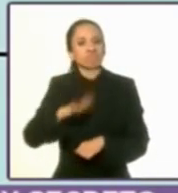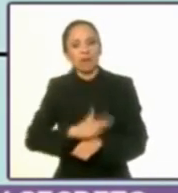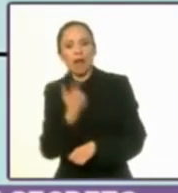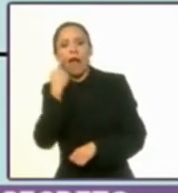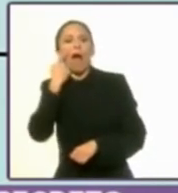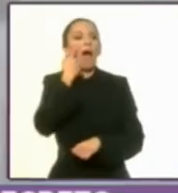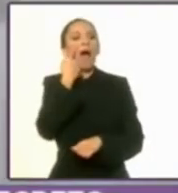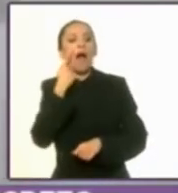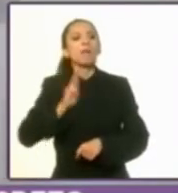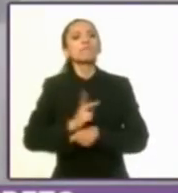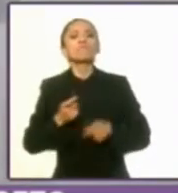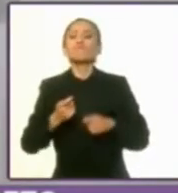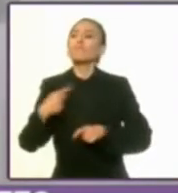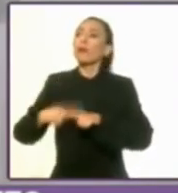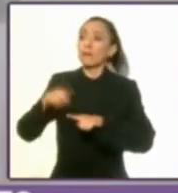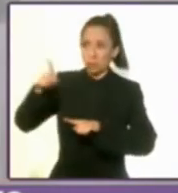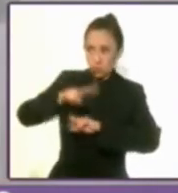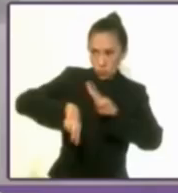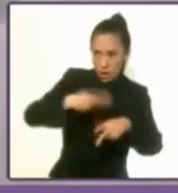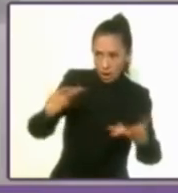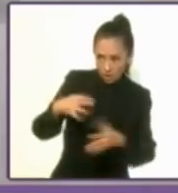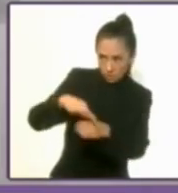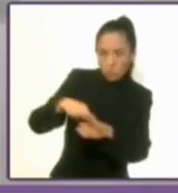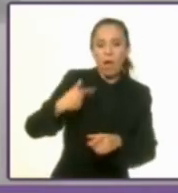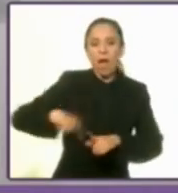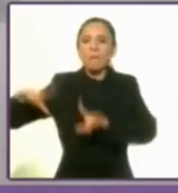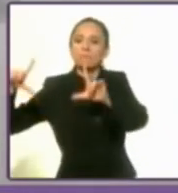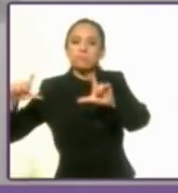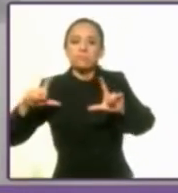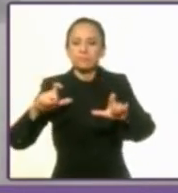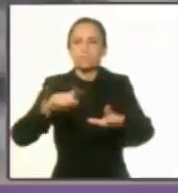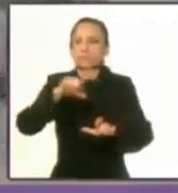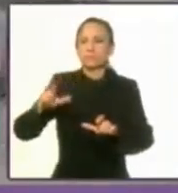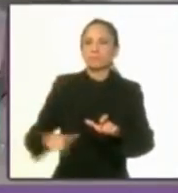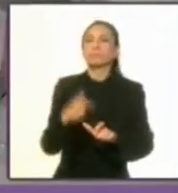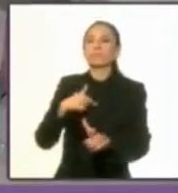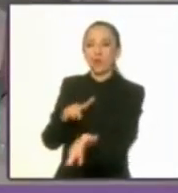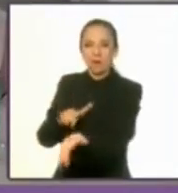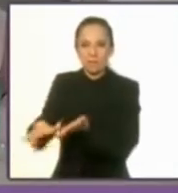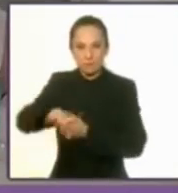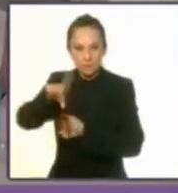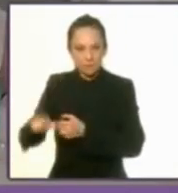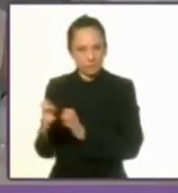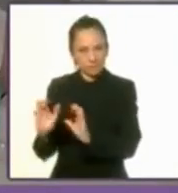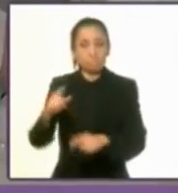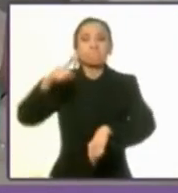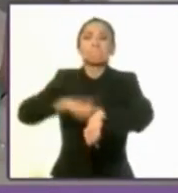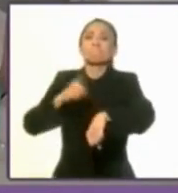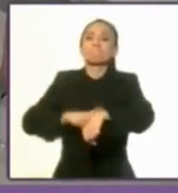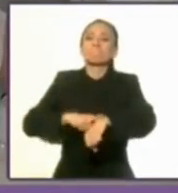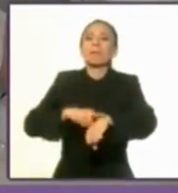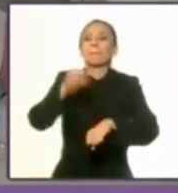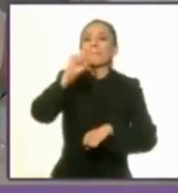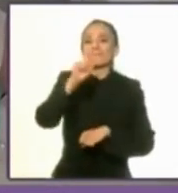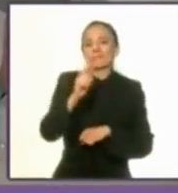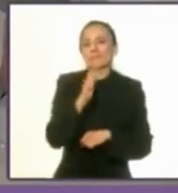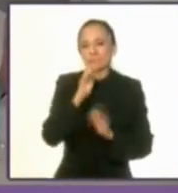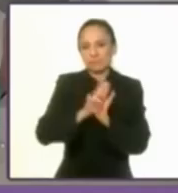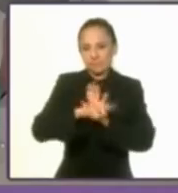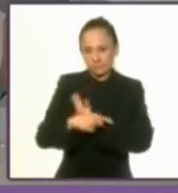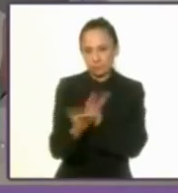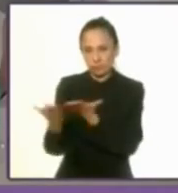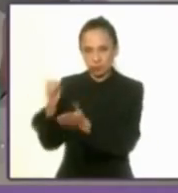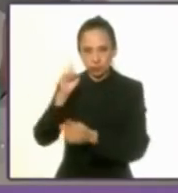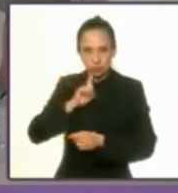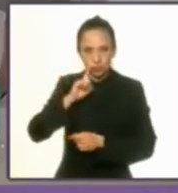voto tiempo candidato marco rascón y damos en uso de la palabra para los últimos 27 segundos de esta bolsa de tiempo a lorena osornio